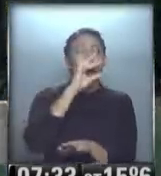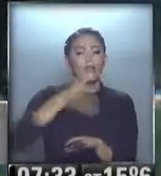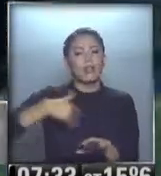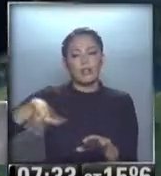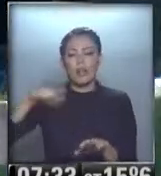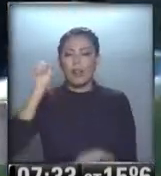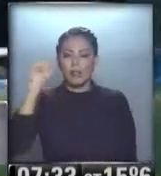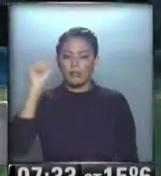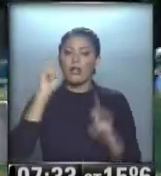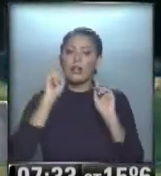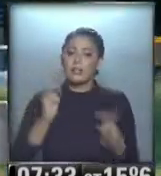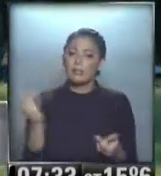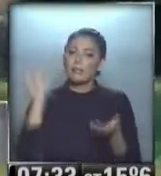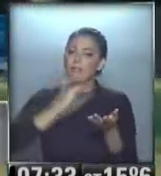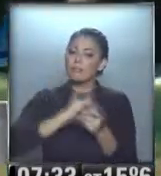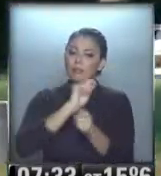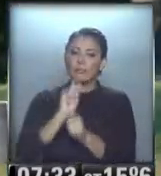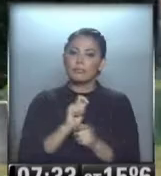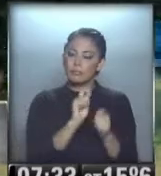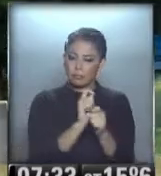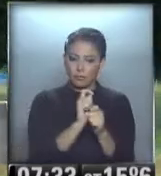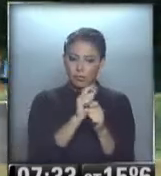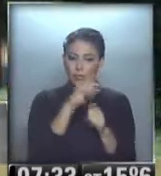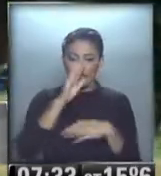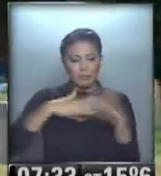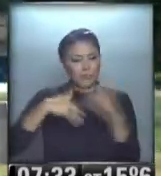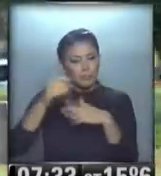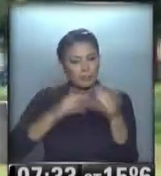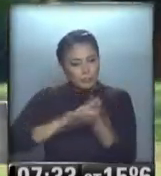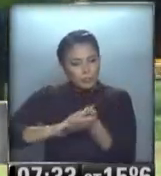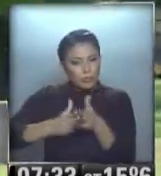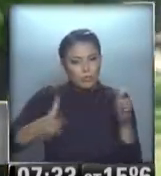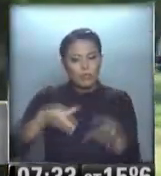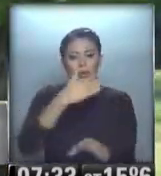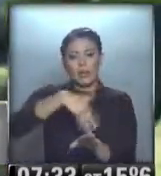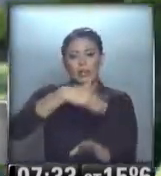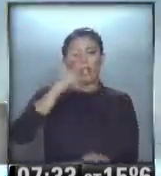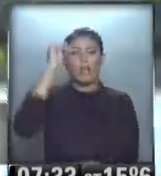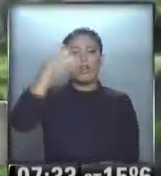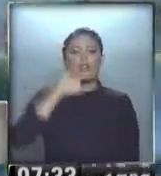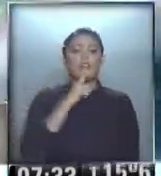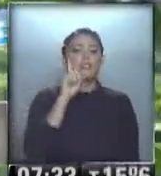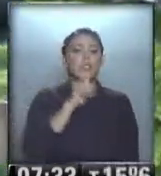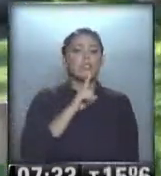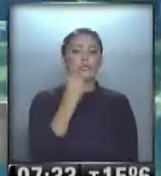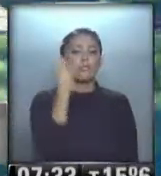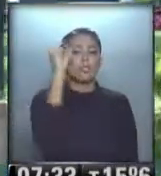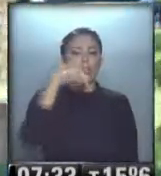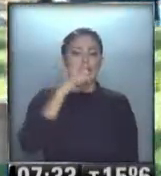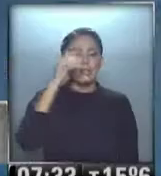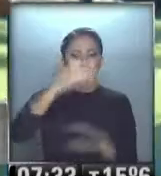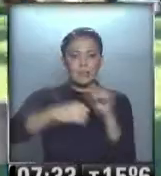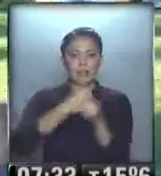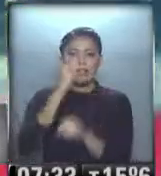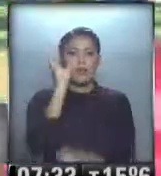se suma también las obras que ya vienen realizándose por ensanche a la altura de Constituyentes y Doctor Ricardo Balbín, o sea que General Paz